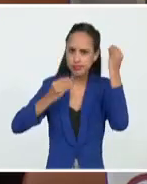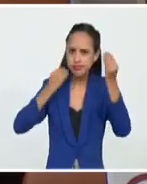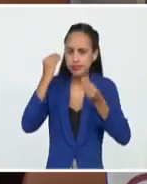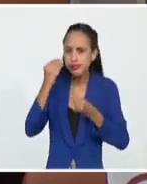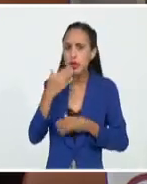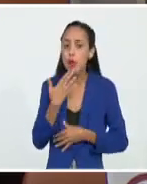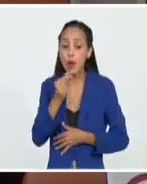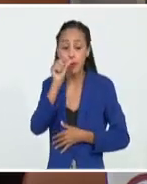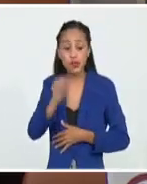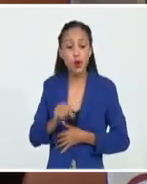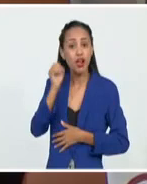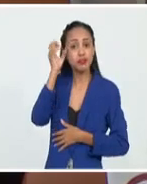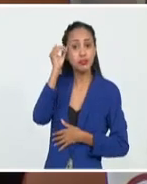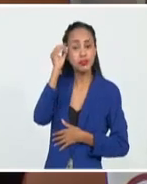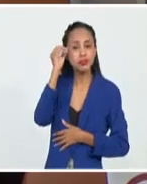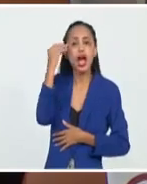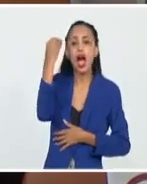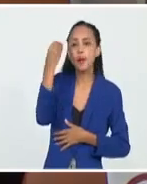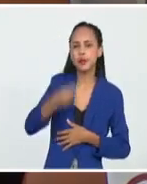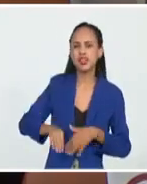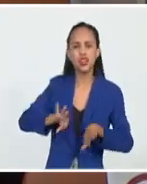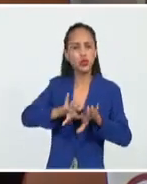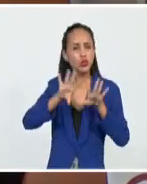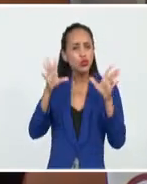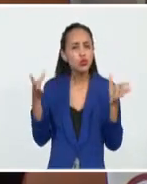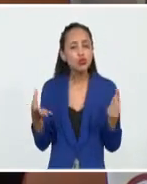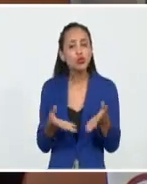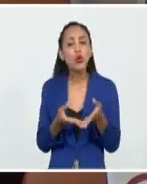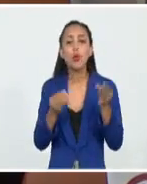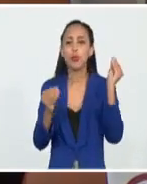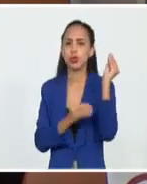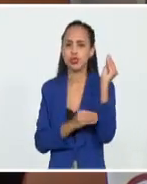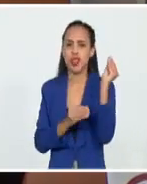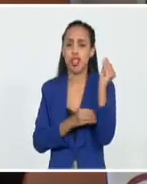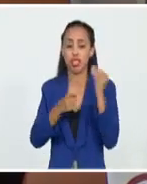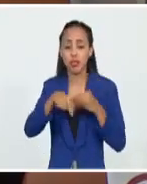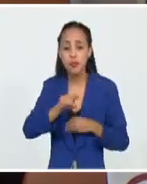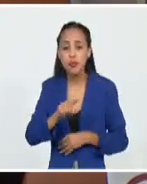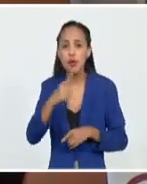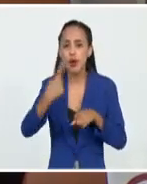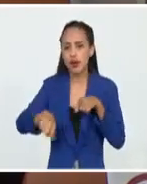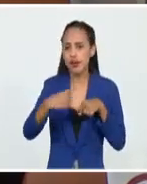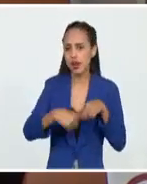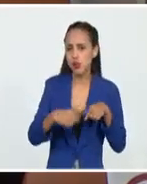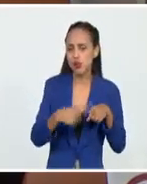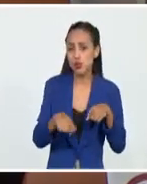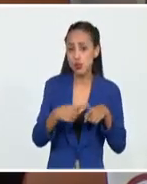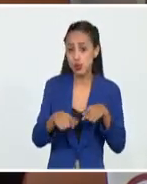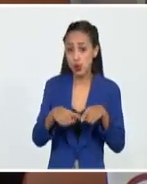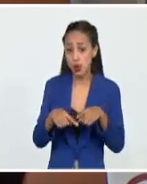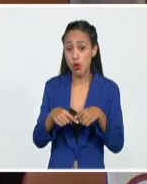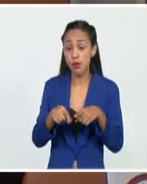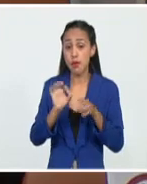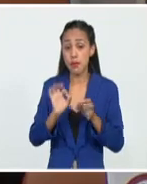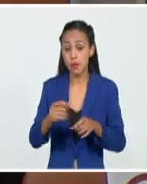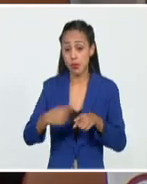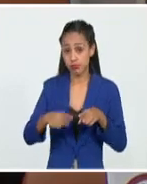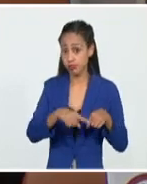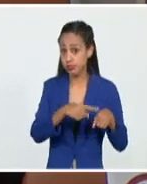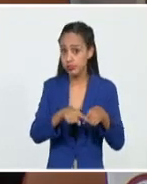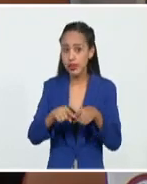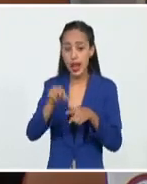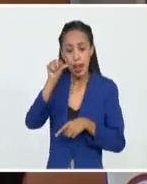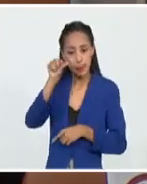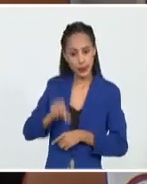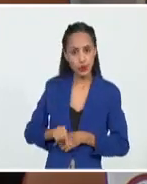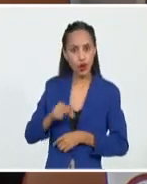la innovación, y aprovechando todas esas potencialidades de recursos materiales, el talento humano que tenemos hoy en nuestros territorios, para